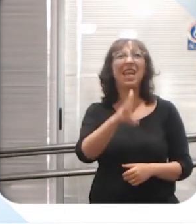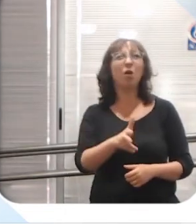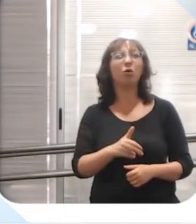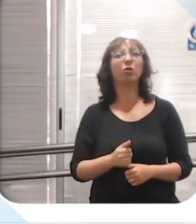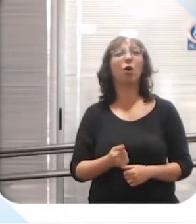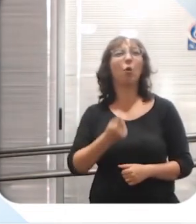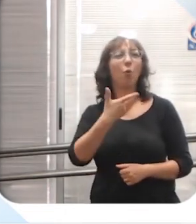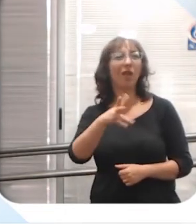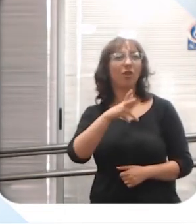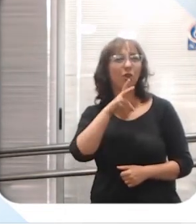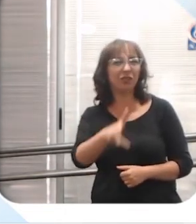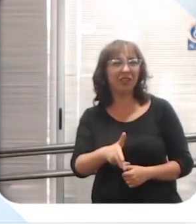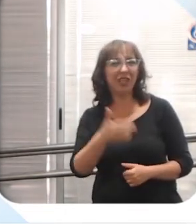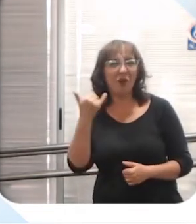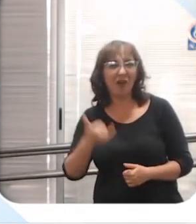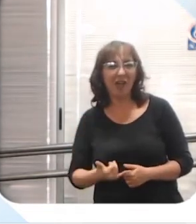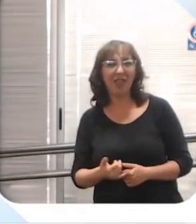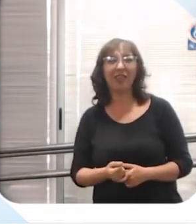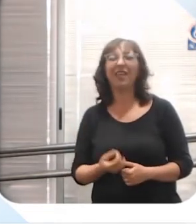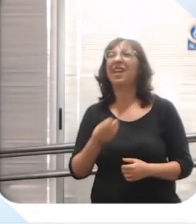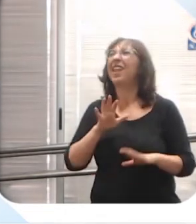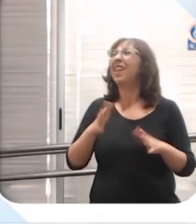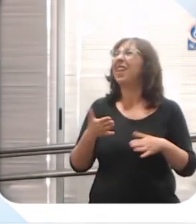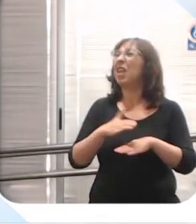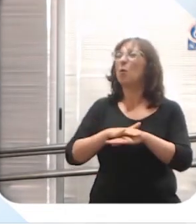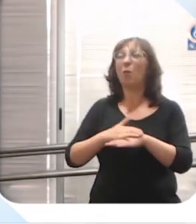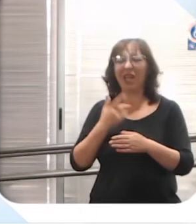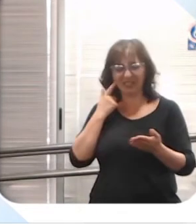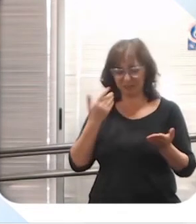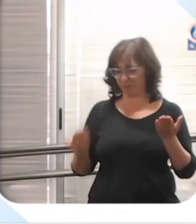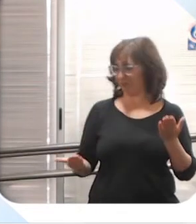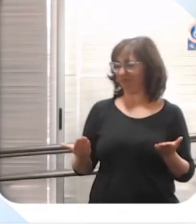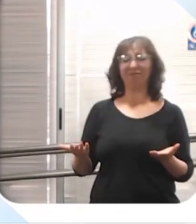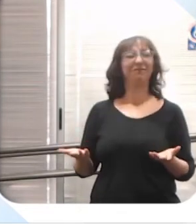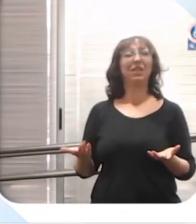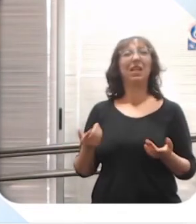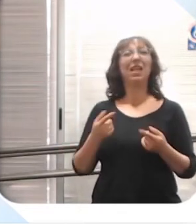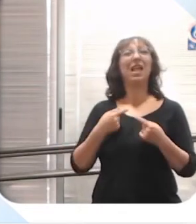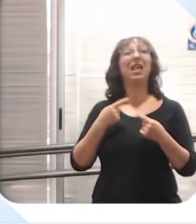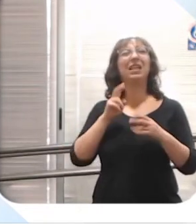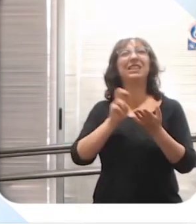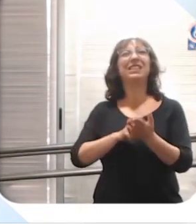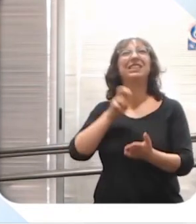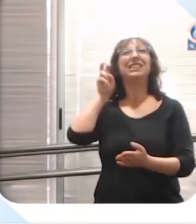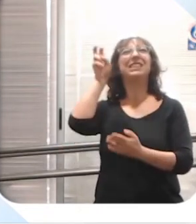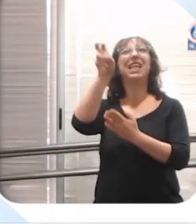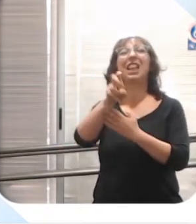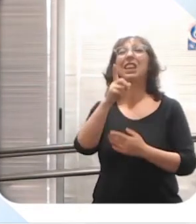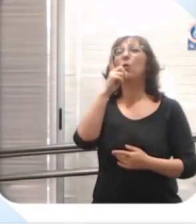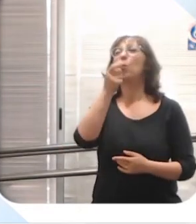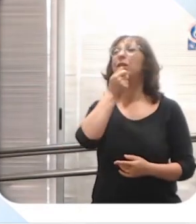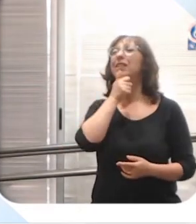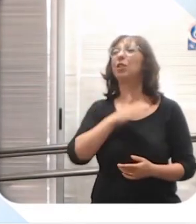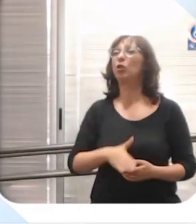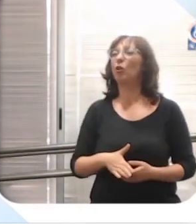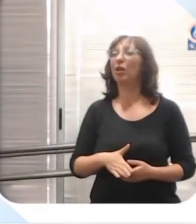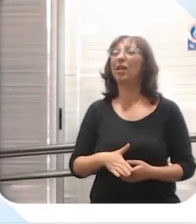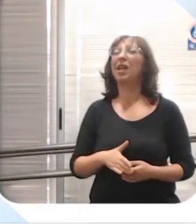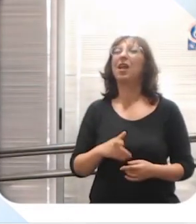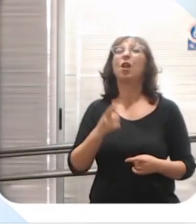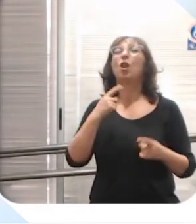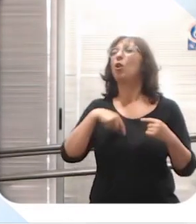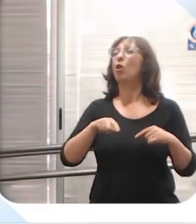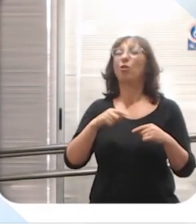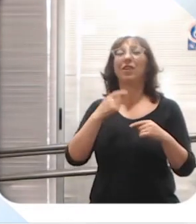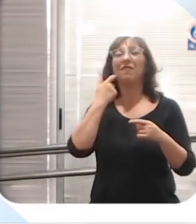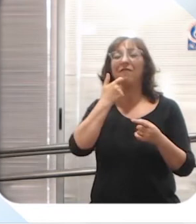va a tener. ¿En qué nos estamos basando? ¿Cómo me parece que nos estamos salteando una historia donde no se